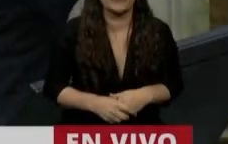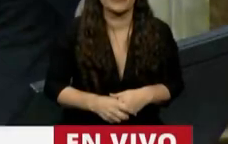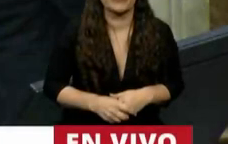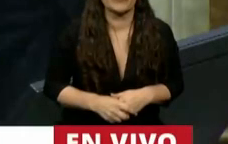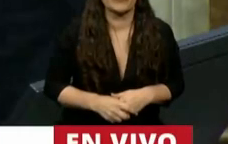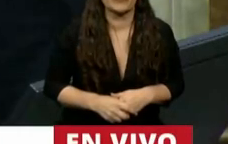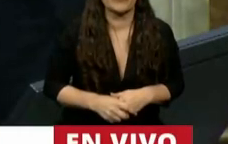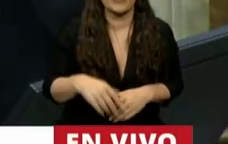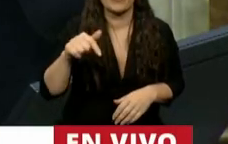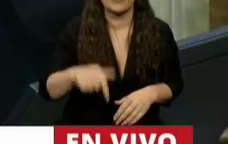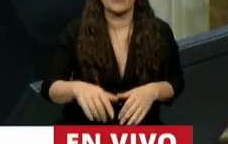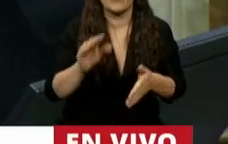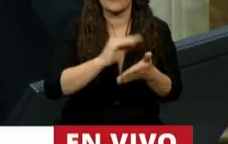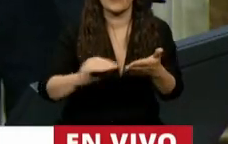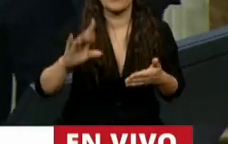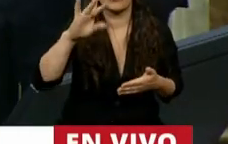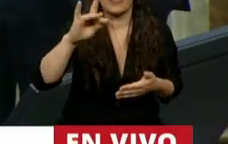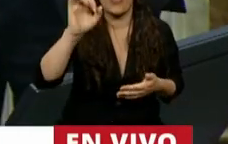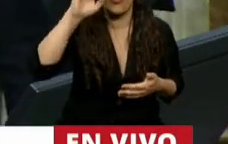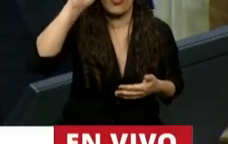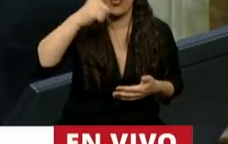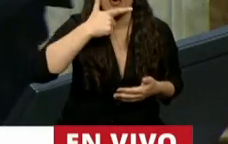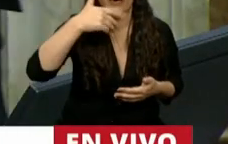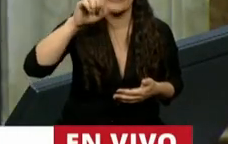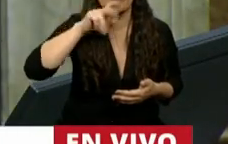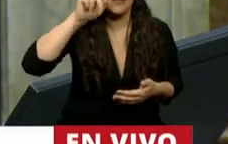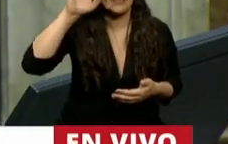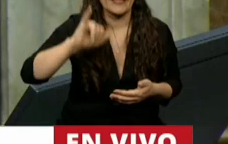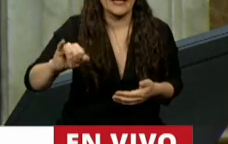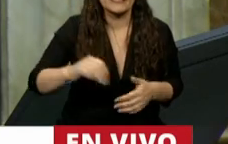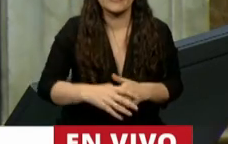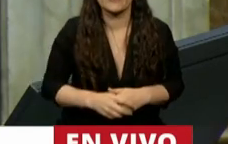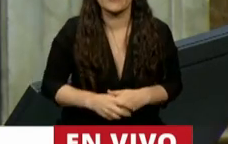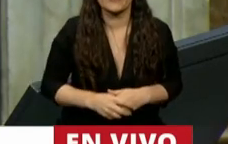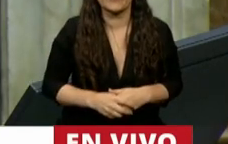Tiene la palabra la diputada Dolores Martínez.